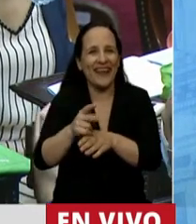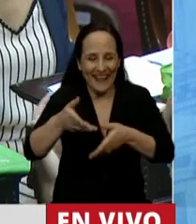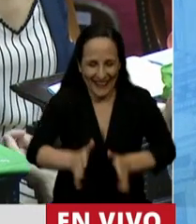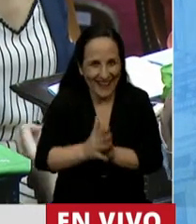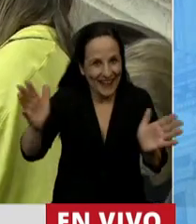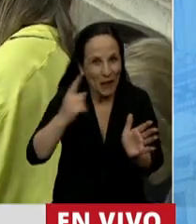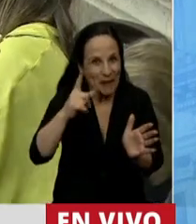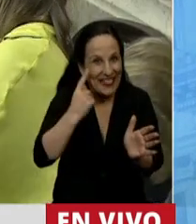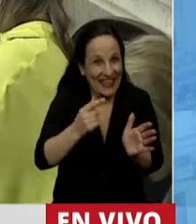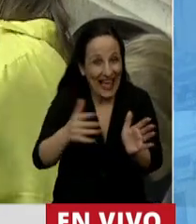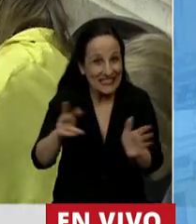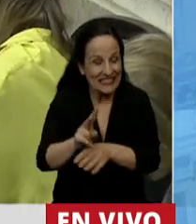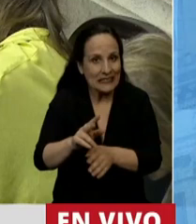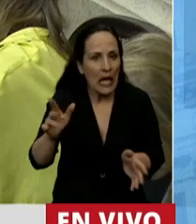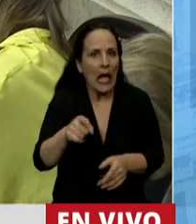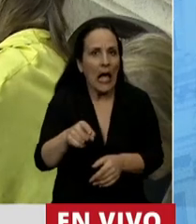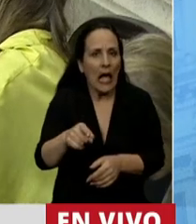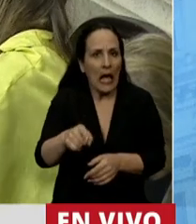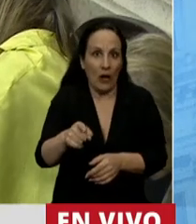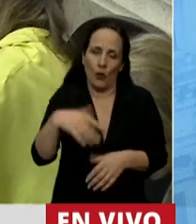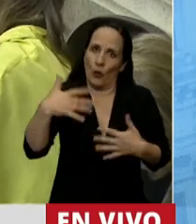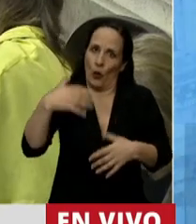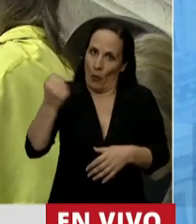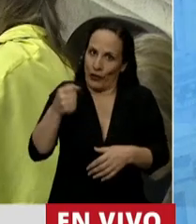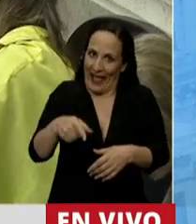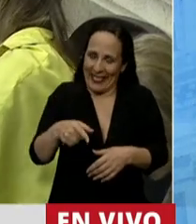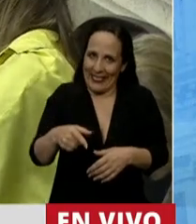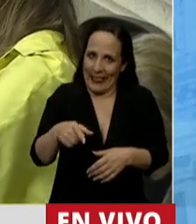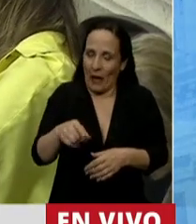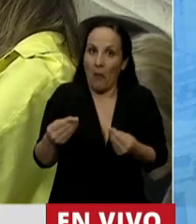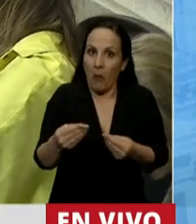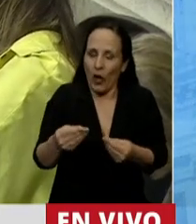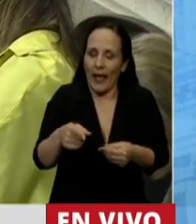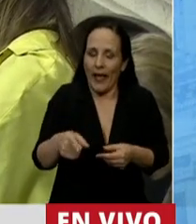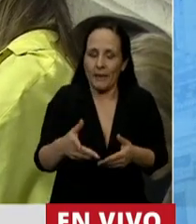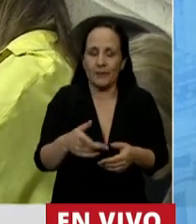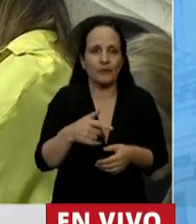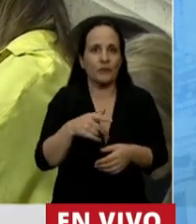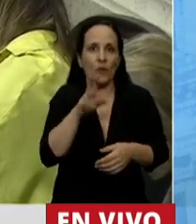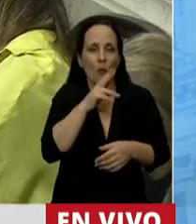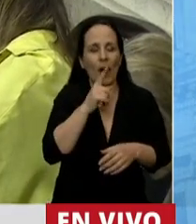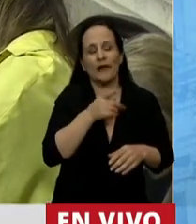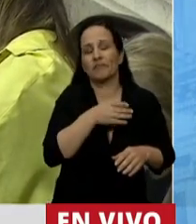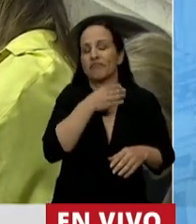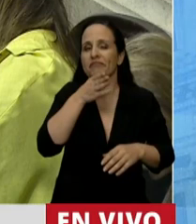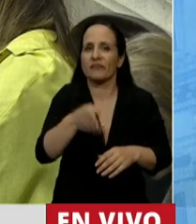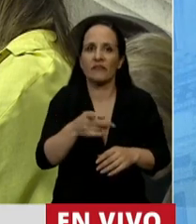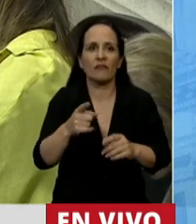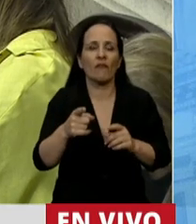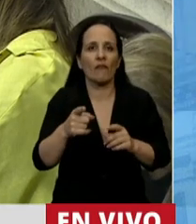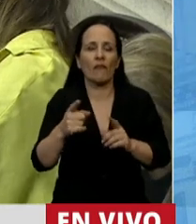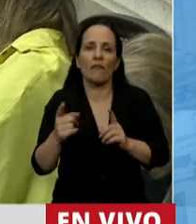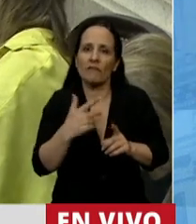su programa importantísimo porque porque quien recibe una mujer que viene a plantear quiero abortar